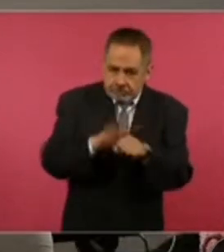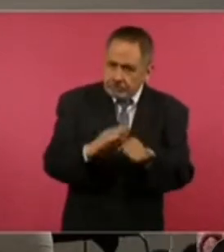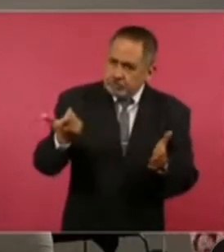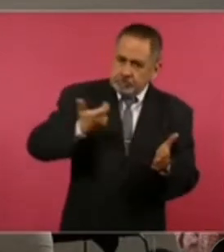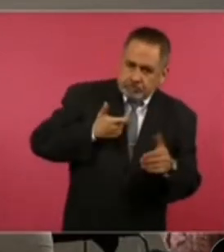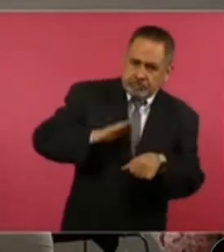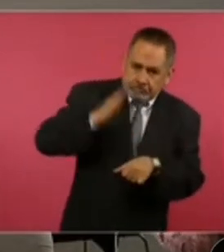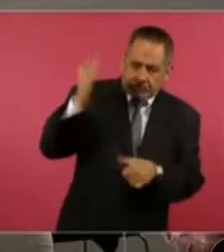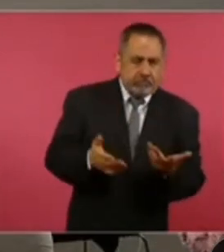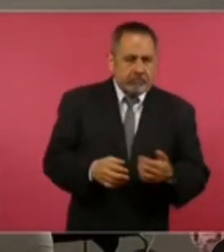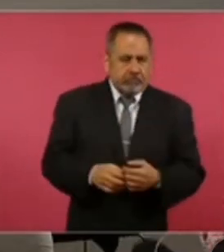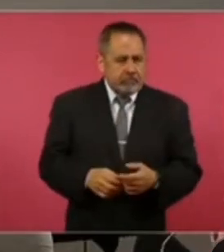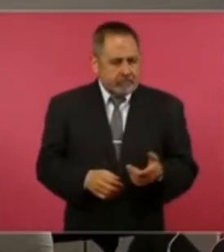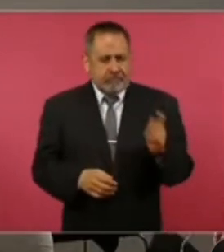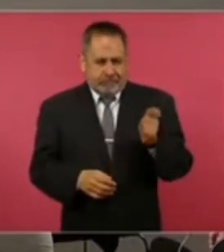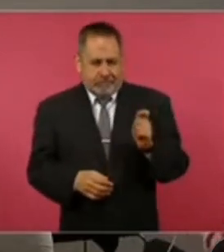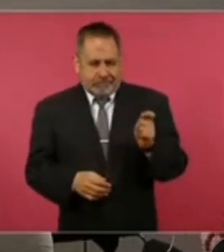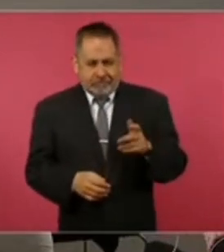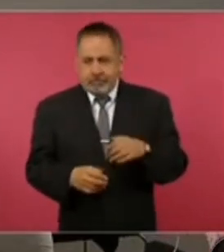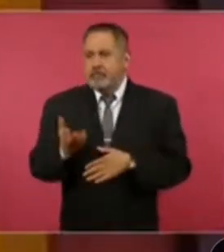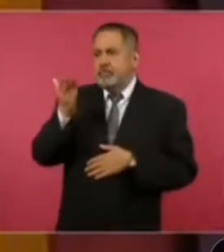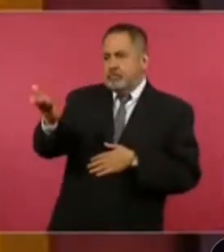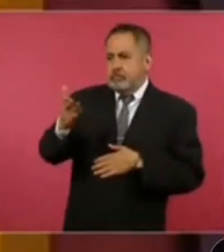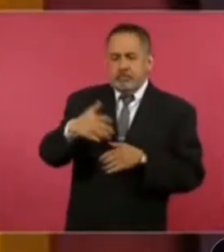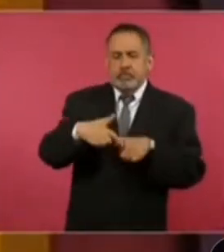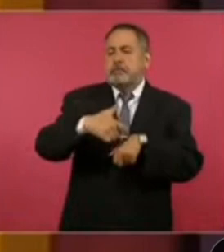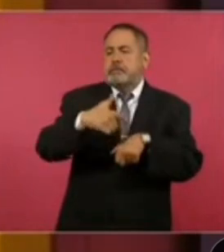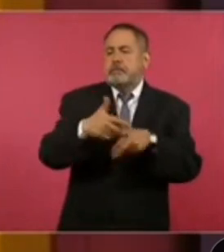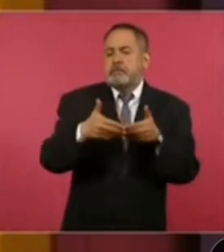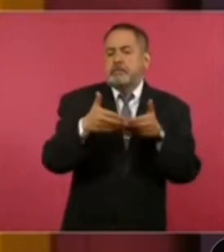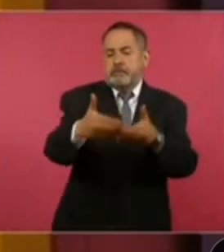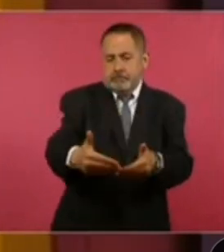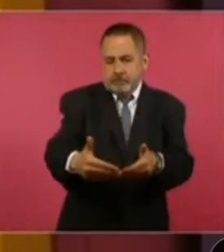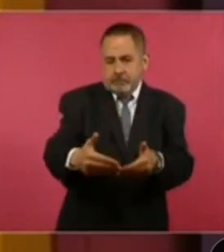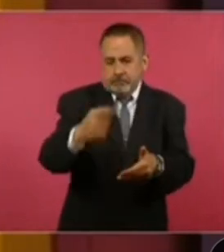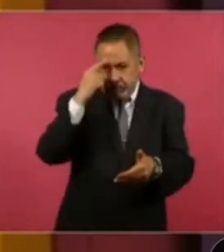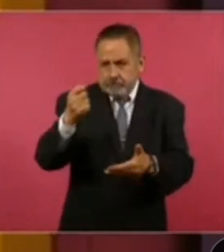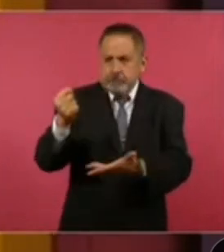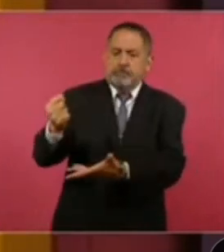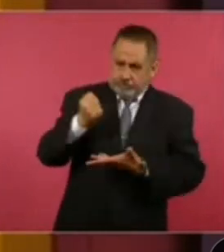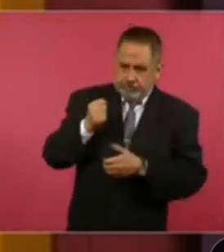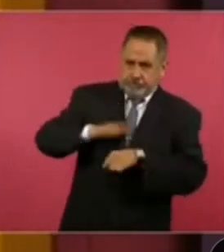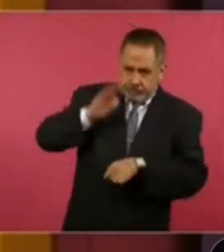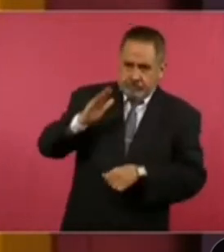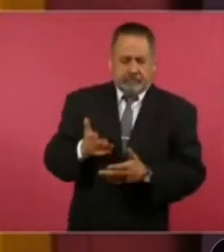O sea, están pidiendo una ampliación de presupuesto.